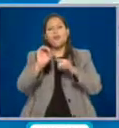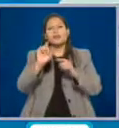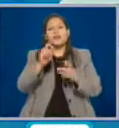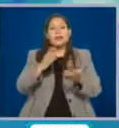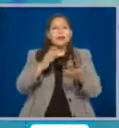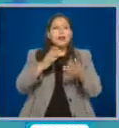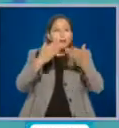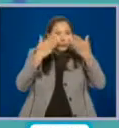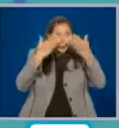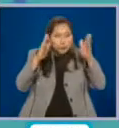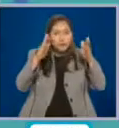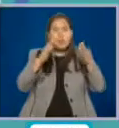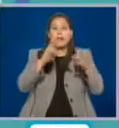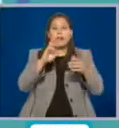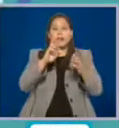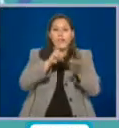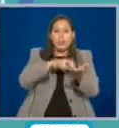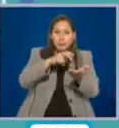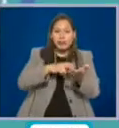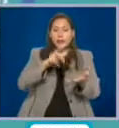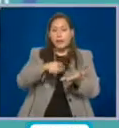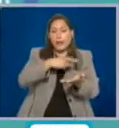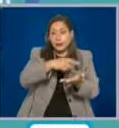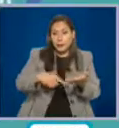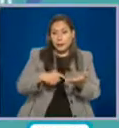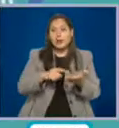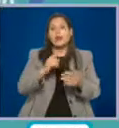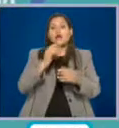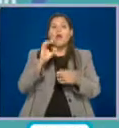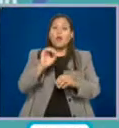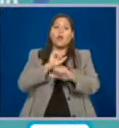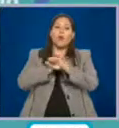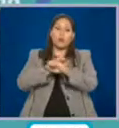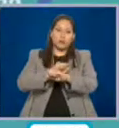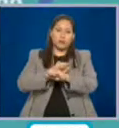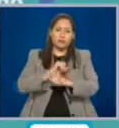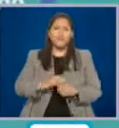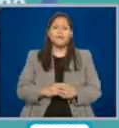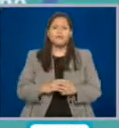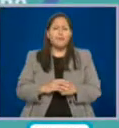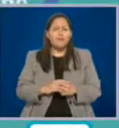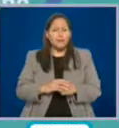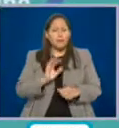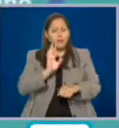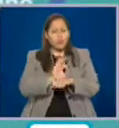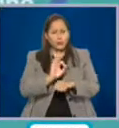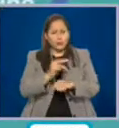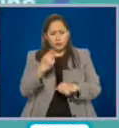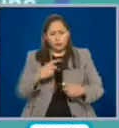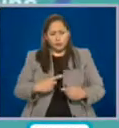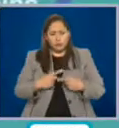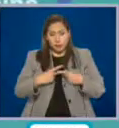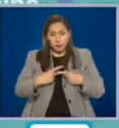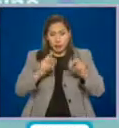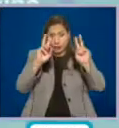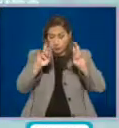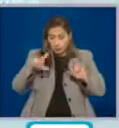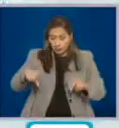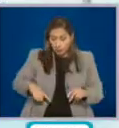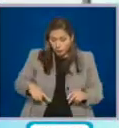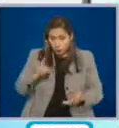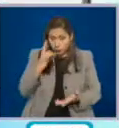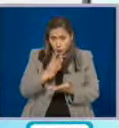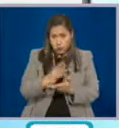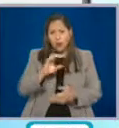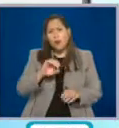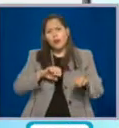acceso, rectificación, cancelación y oposición. ¿Esta protección de datos es únicamente a nivel gubernamental o también en